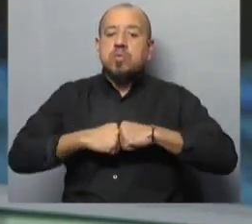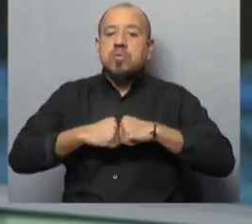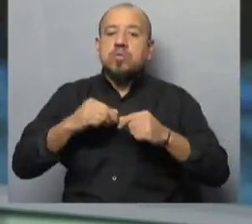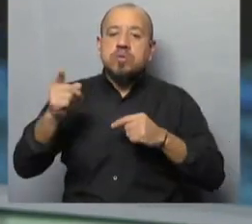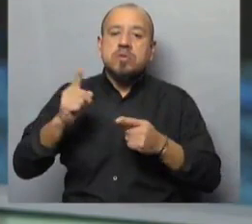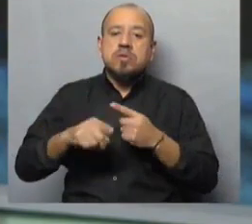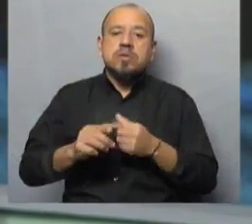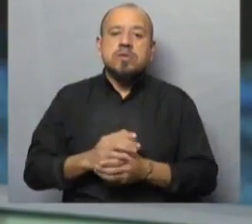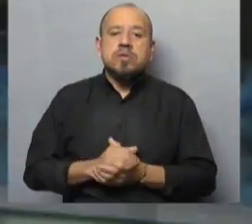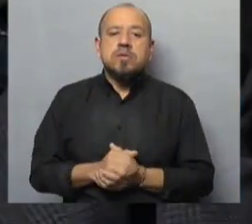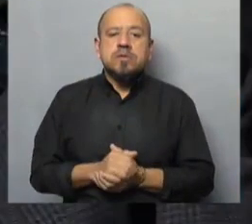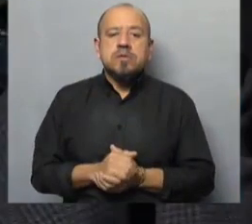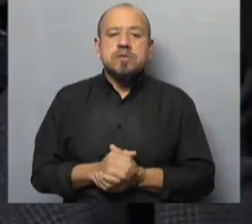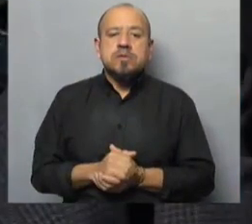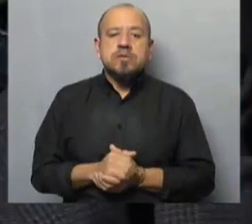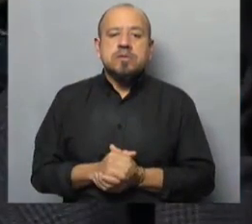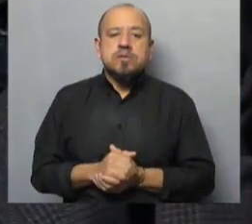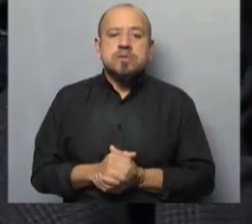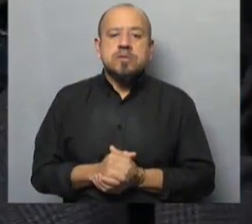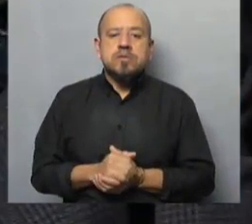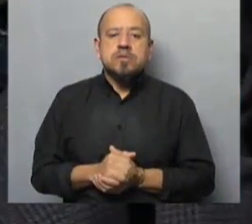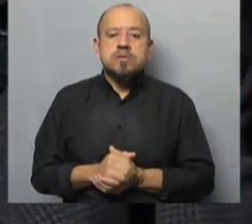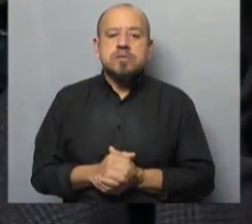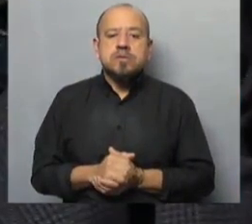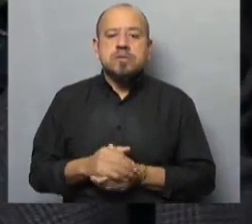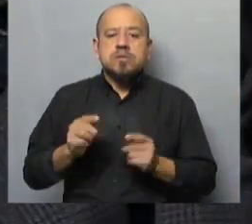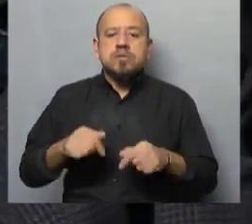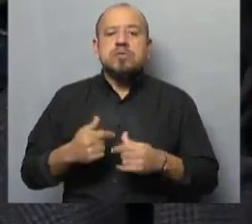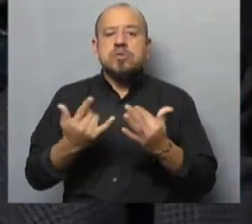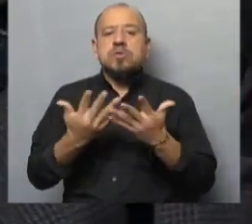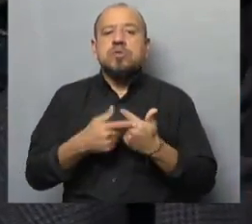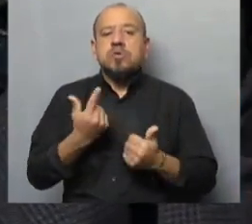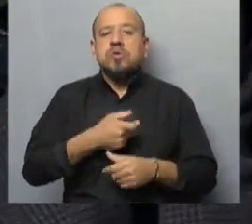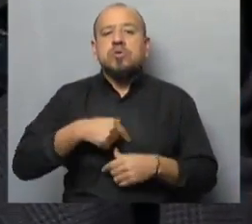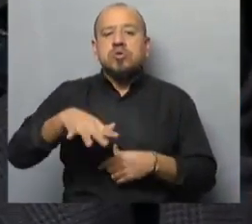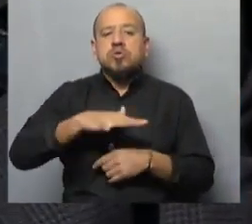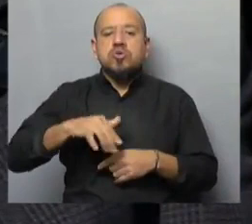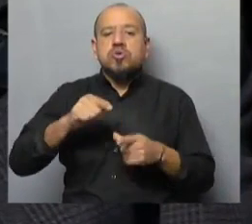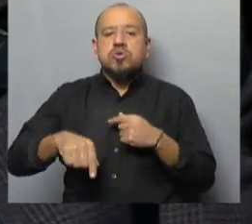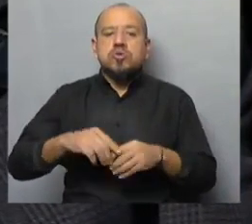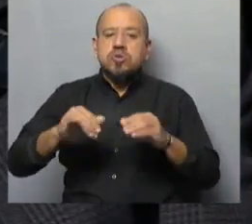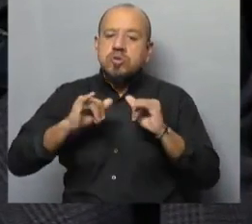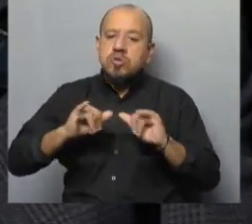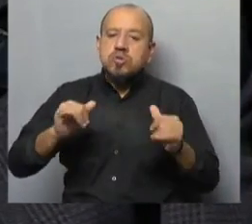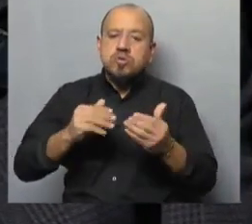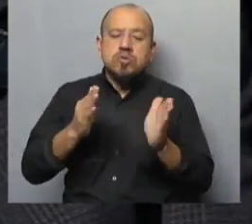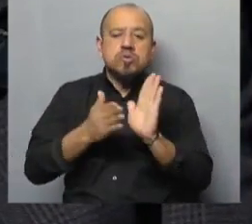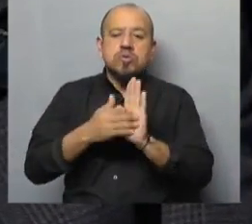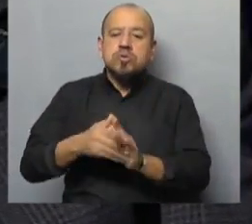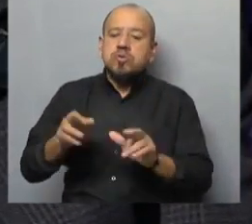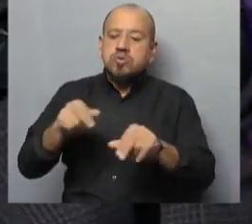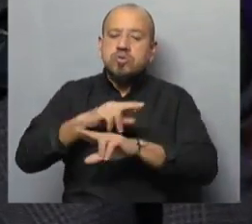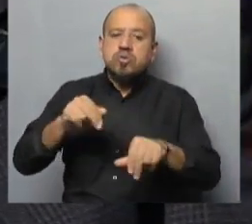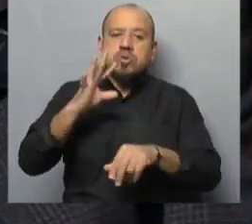administrativo acá estamos las organizaciones sociales promoviendo esta acción de nulidad ante el